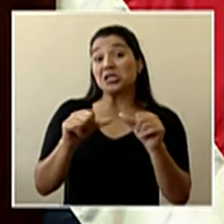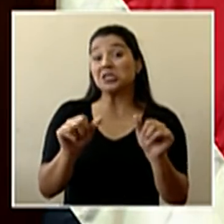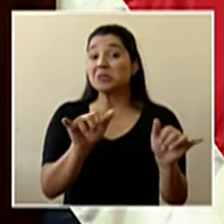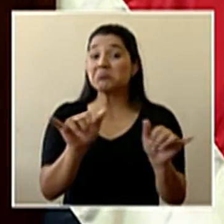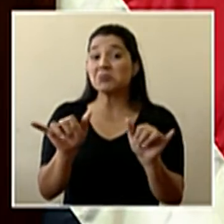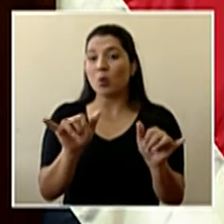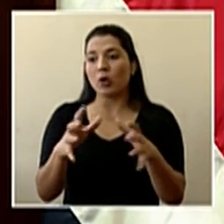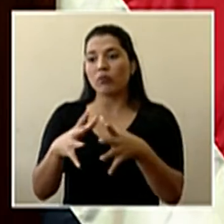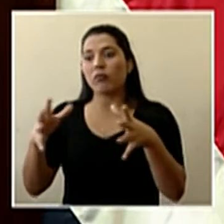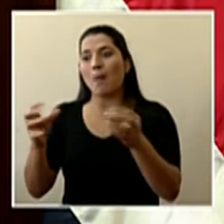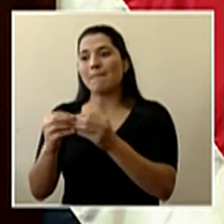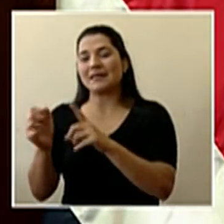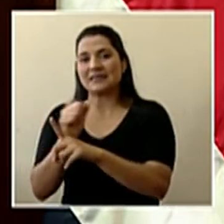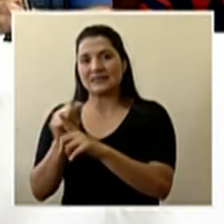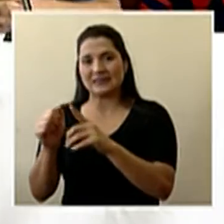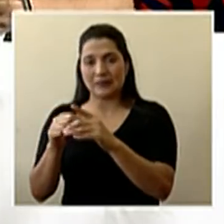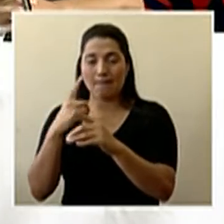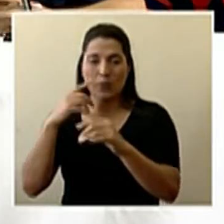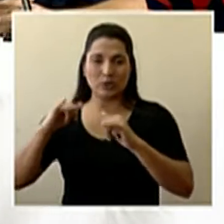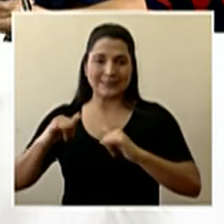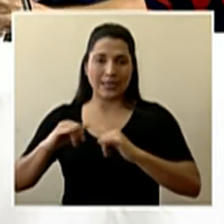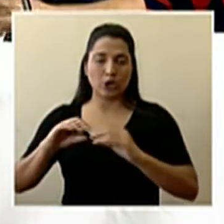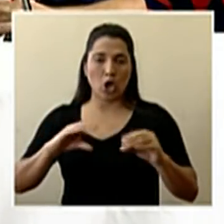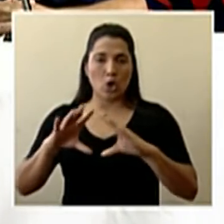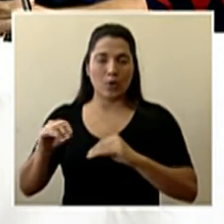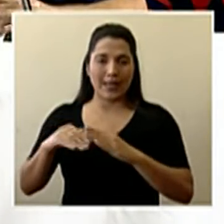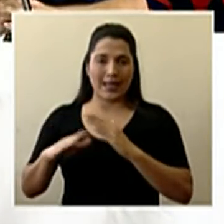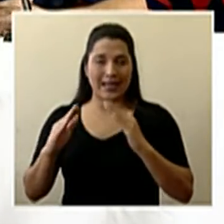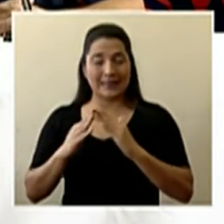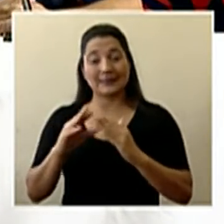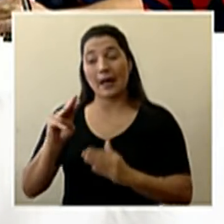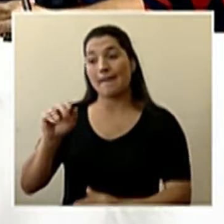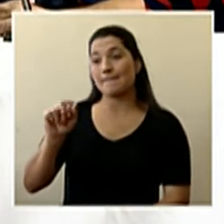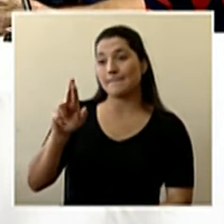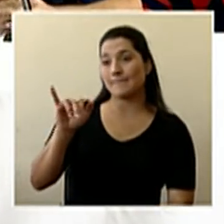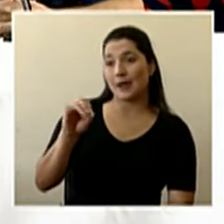muy similares. Don Mario, su mensaje final.